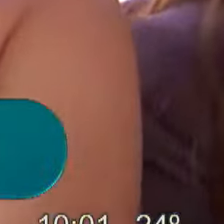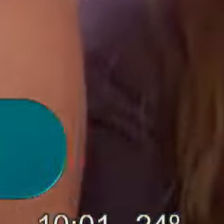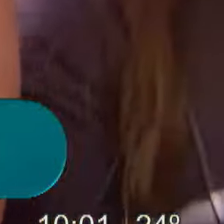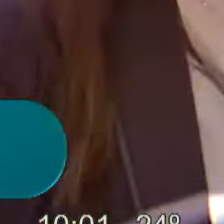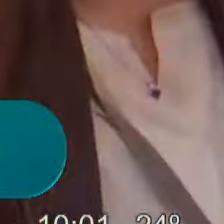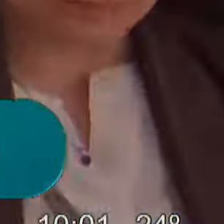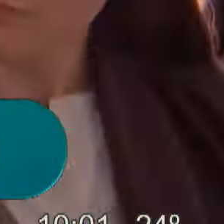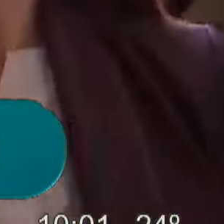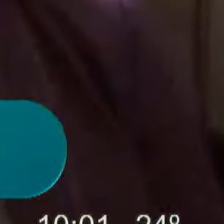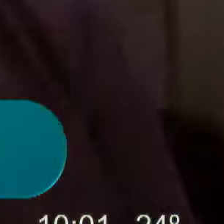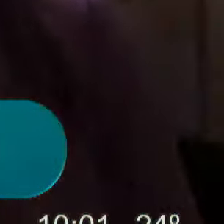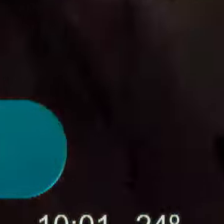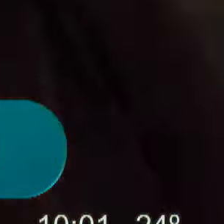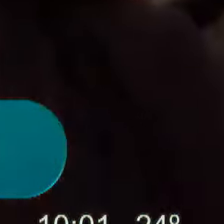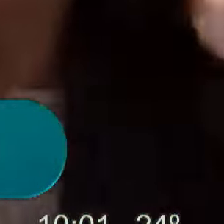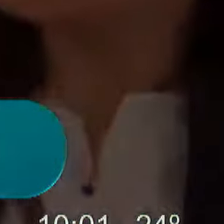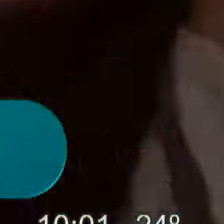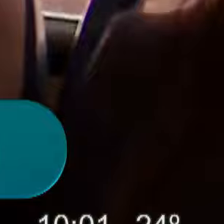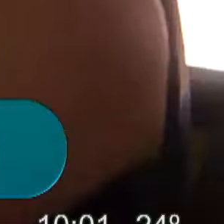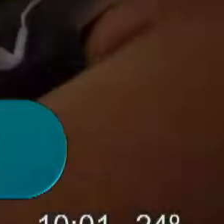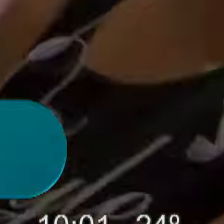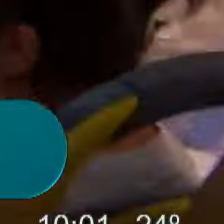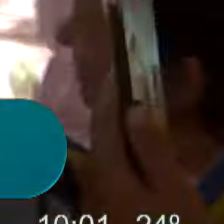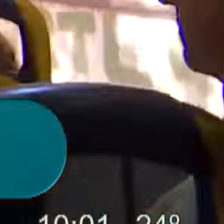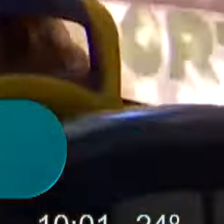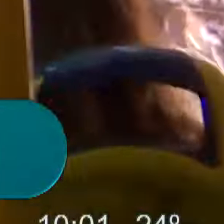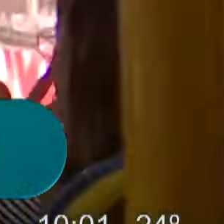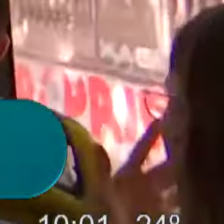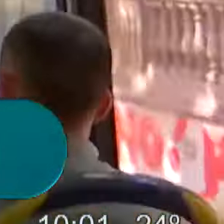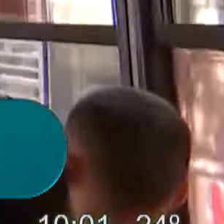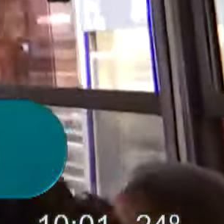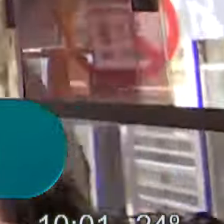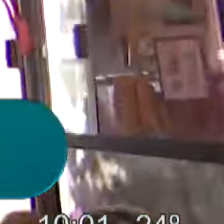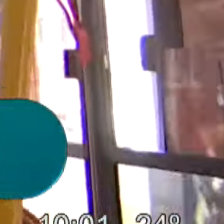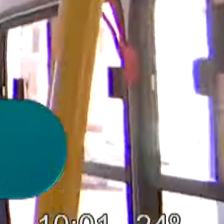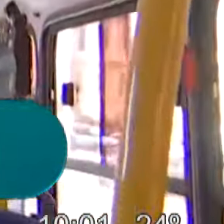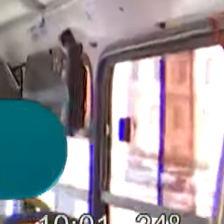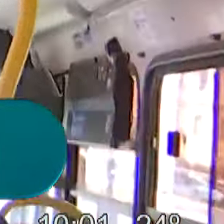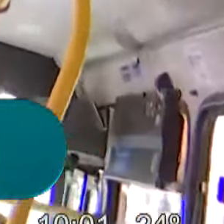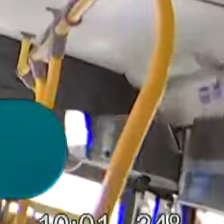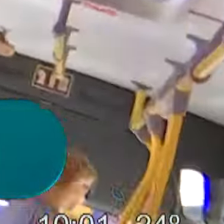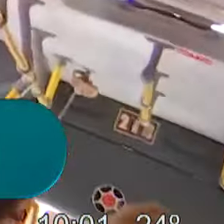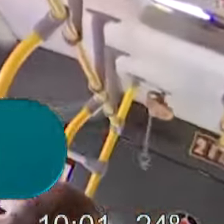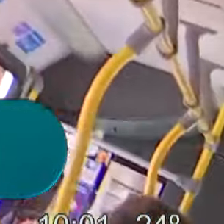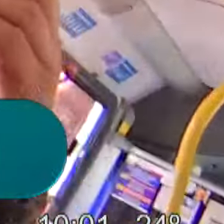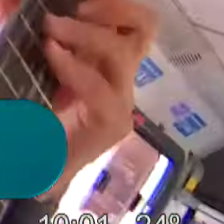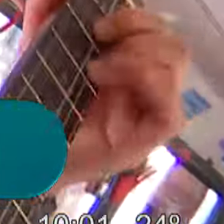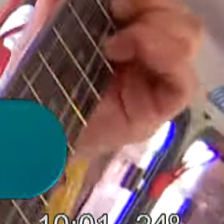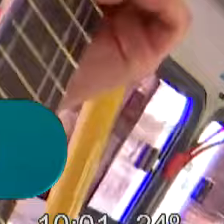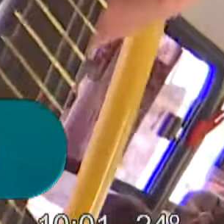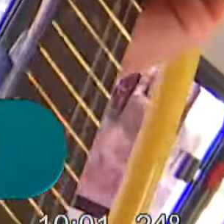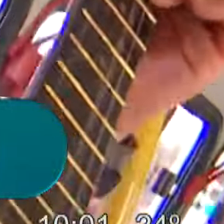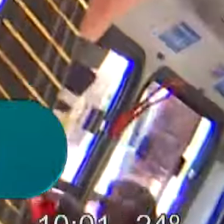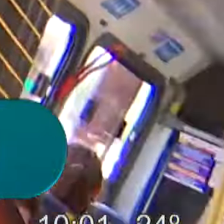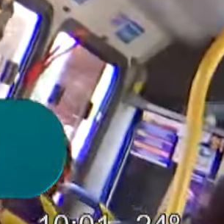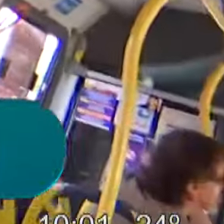las trampas del amor. El que la sepa puede cantar si quiere, dice. De aquel